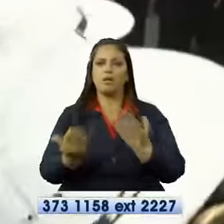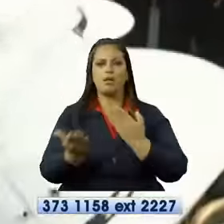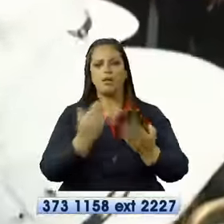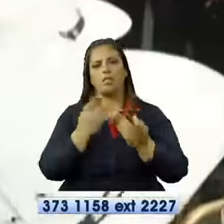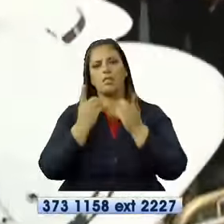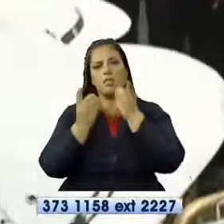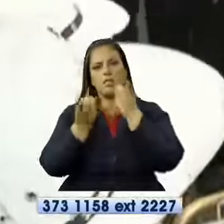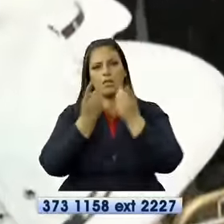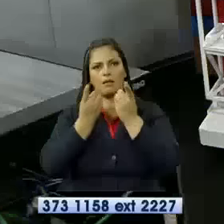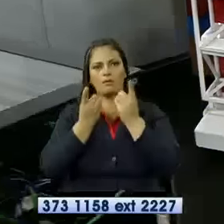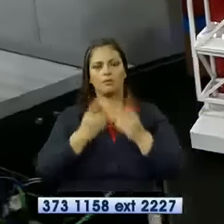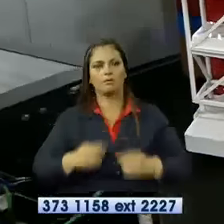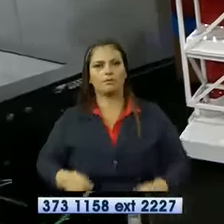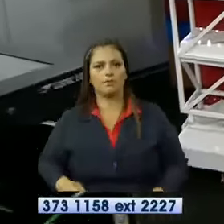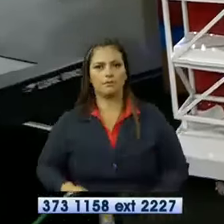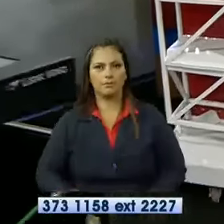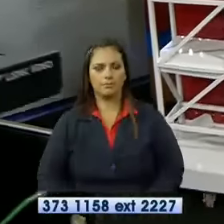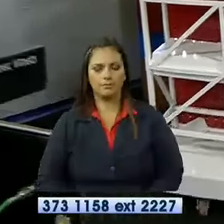Corral.